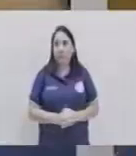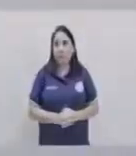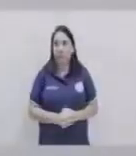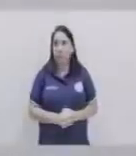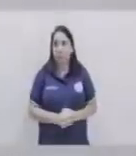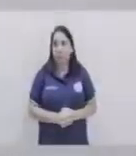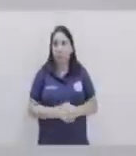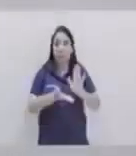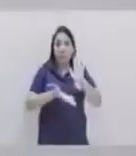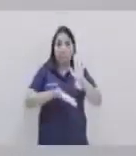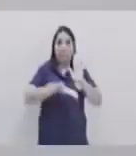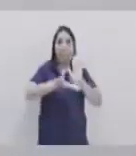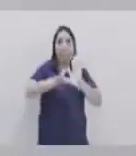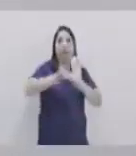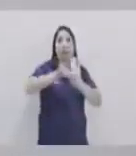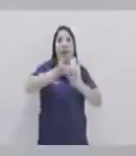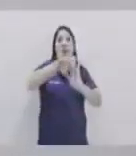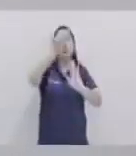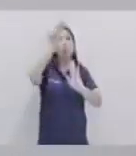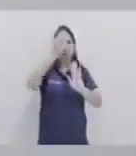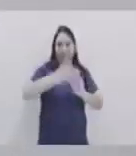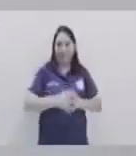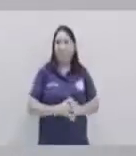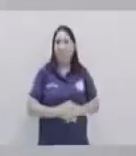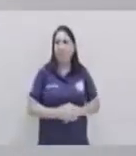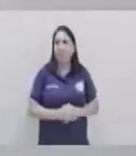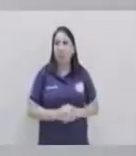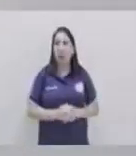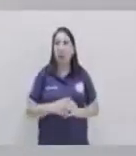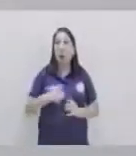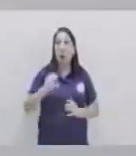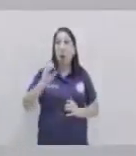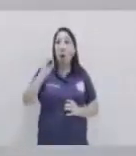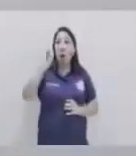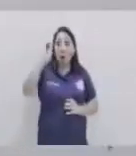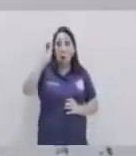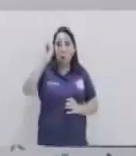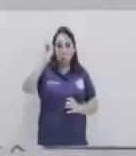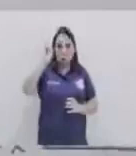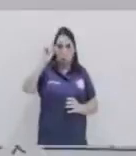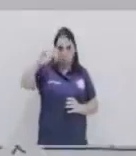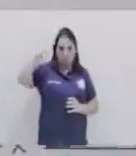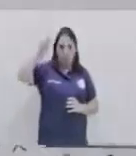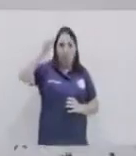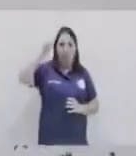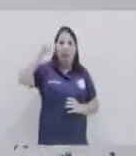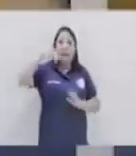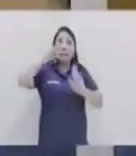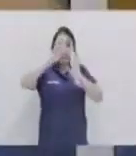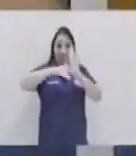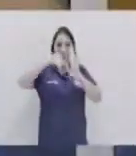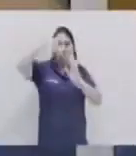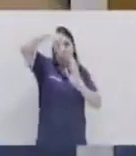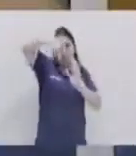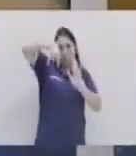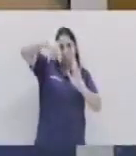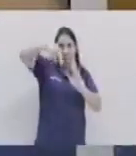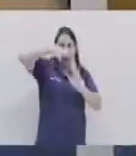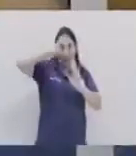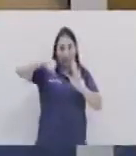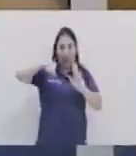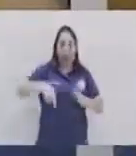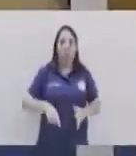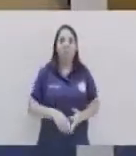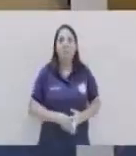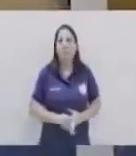¿sí?, era mayor que 0 y que tendría ese comportamiento, abertura hacia arriba.